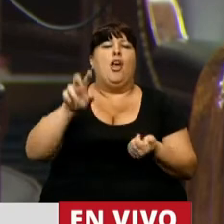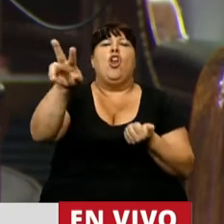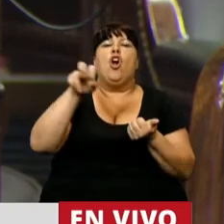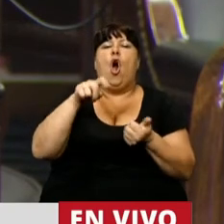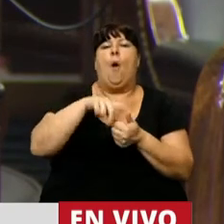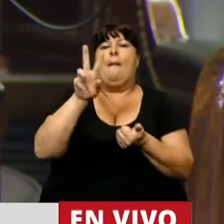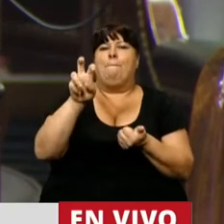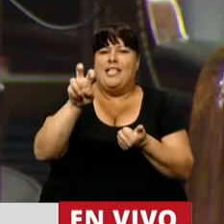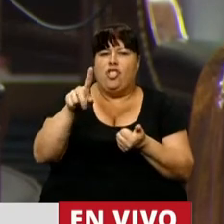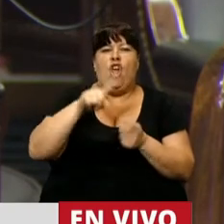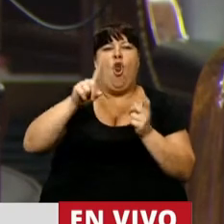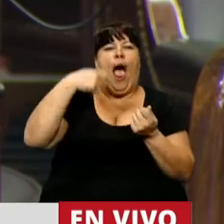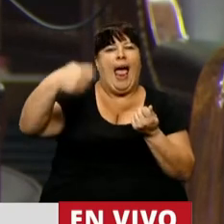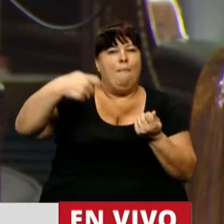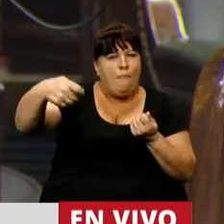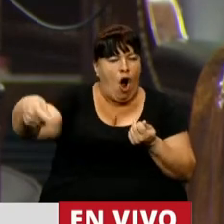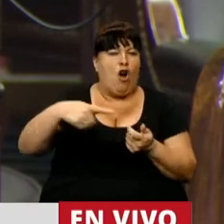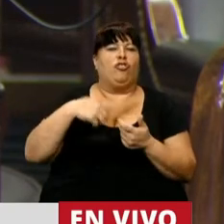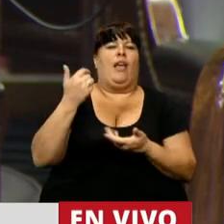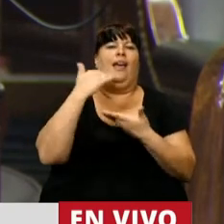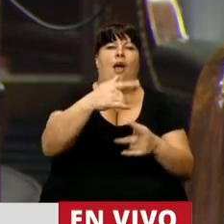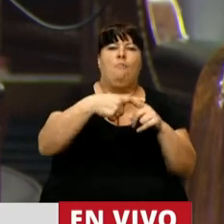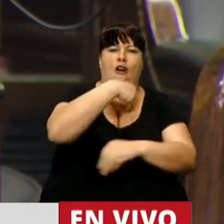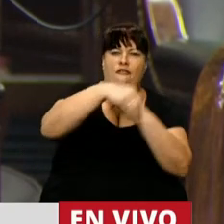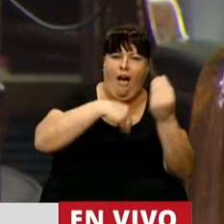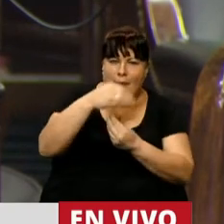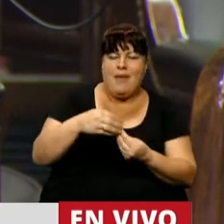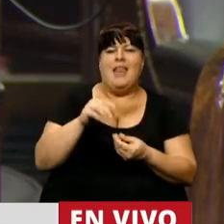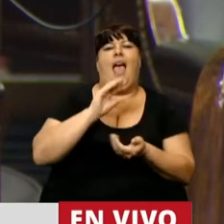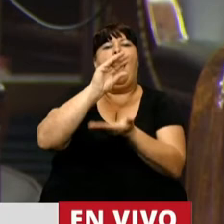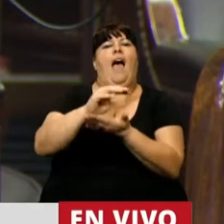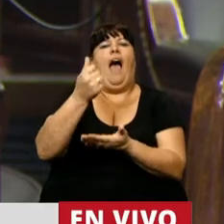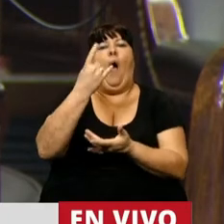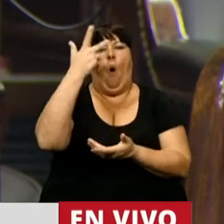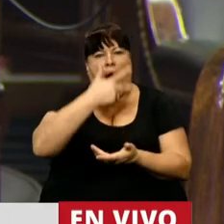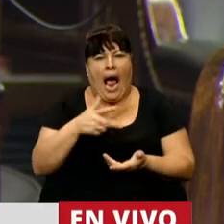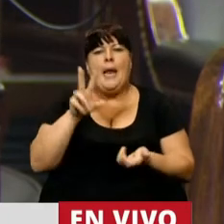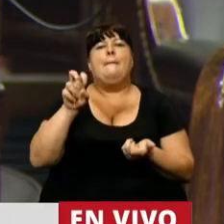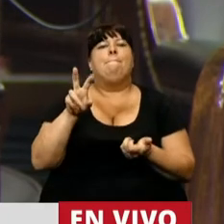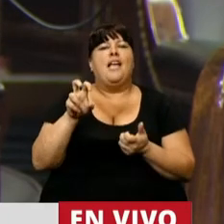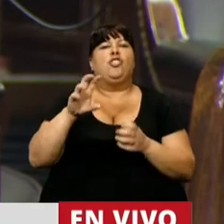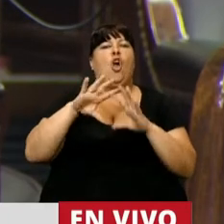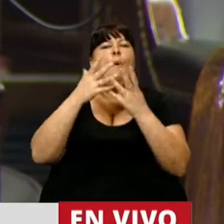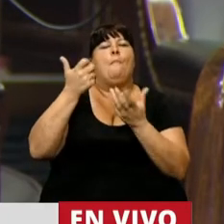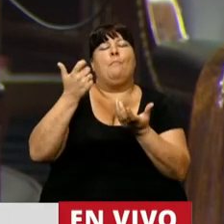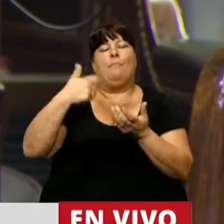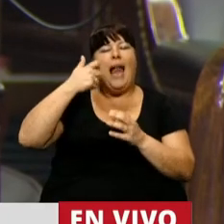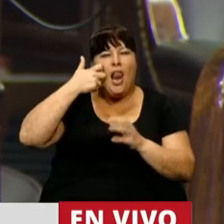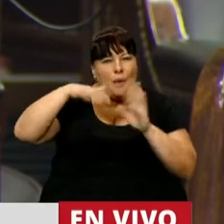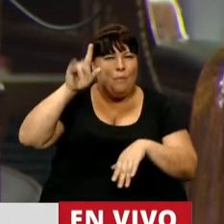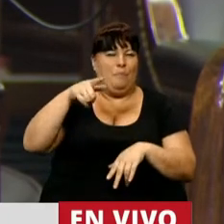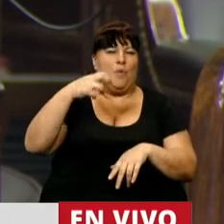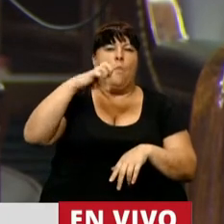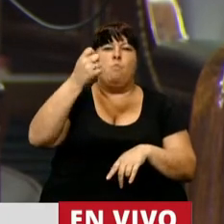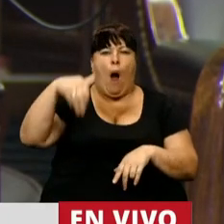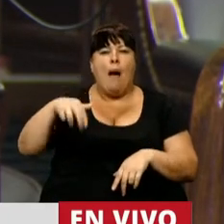cobran las pensiones no contributivas, las asignaciones familiares, la AUH, la pensión universal para el adulto mayor,